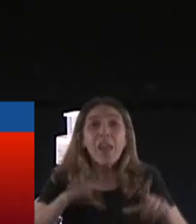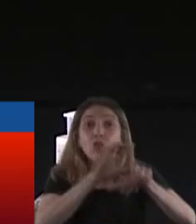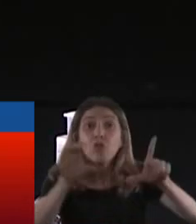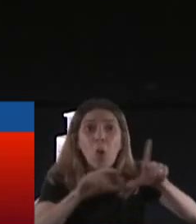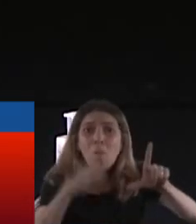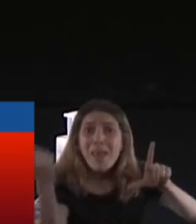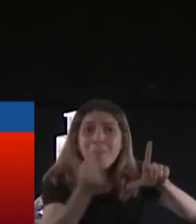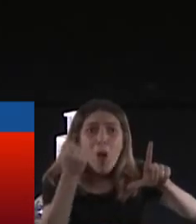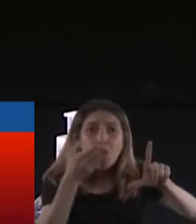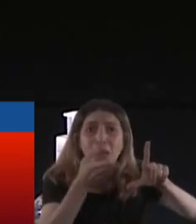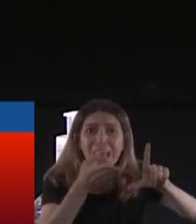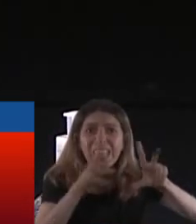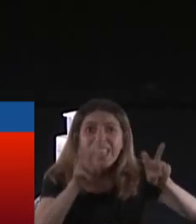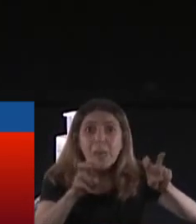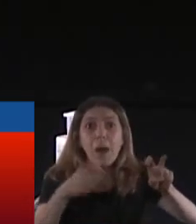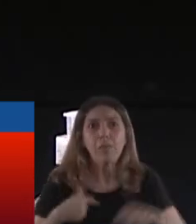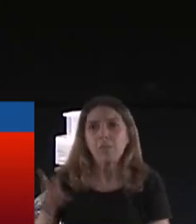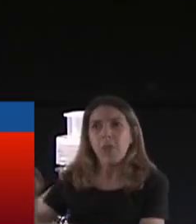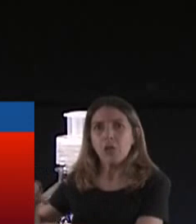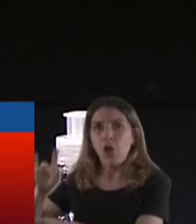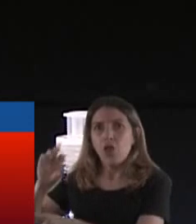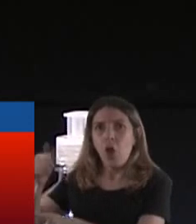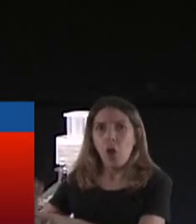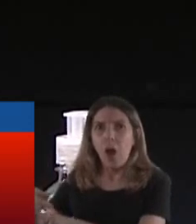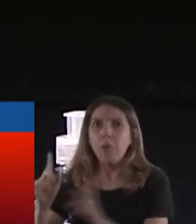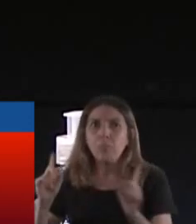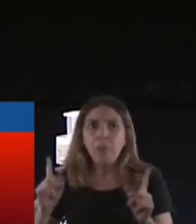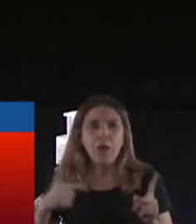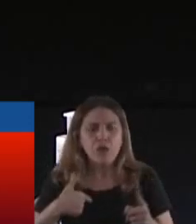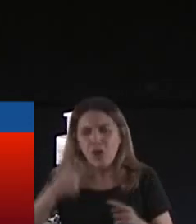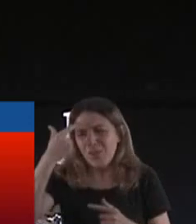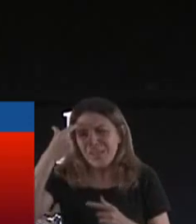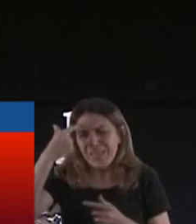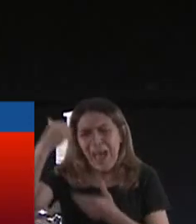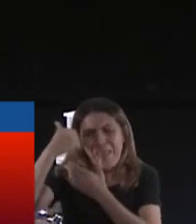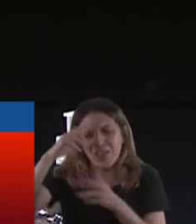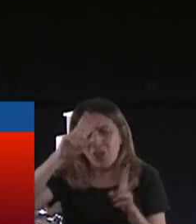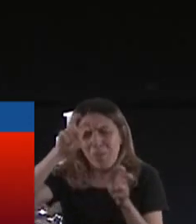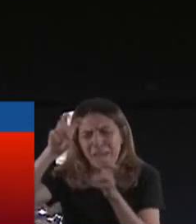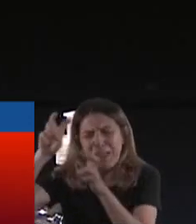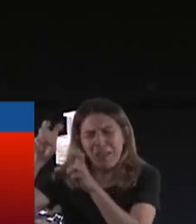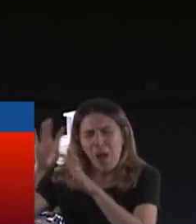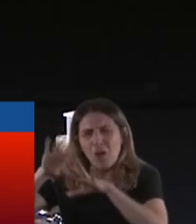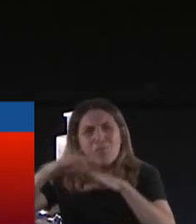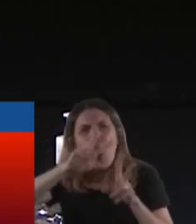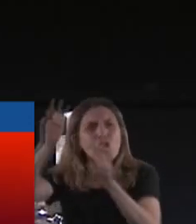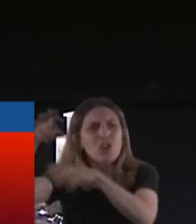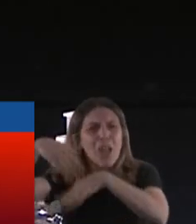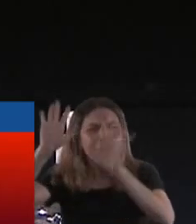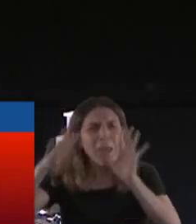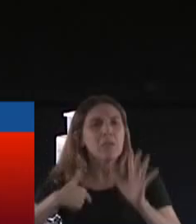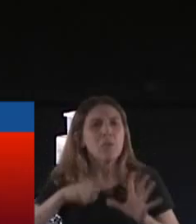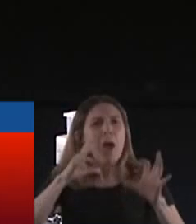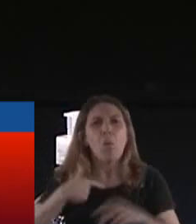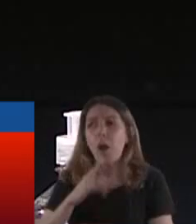momento. Y la verdad es que tenía toda la razón Dora, pero yo estaba con la cabeza tapada en otro lado. Y siempre me acuerdo que le dije a